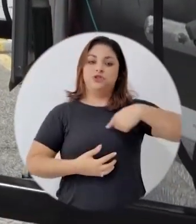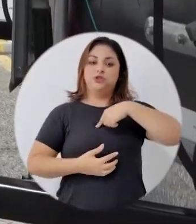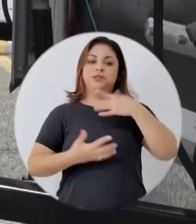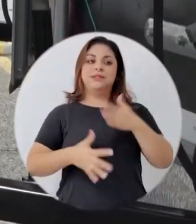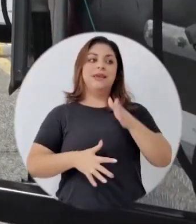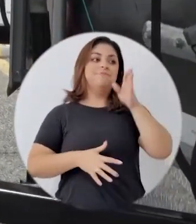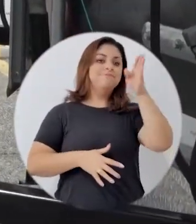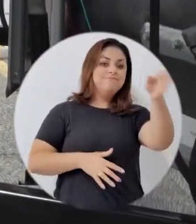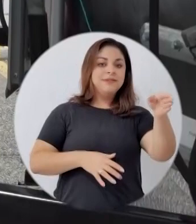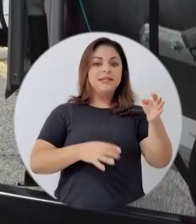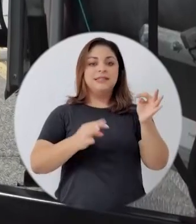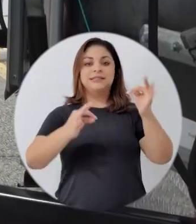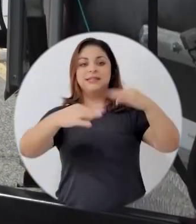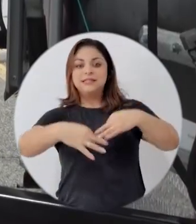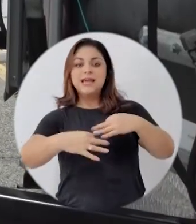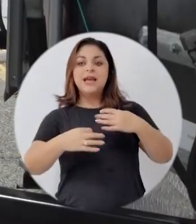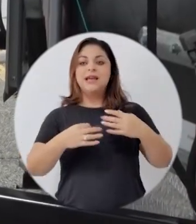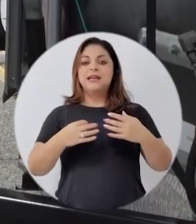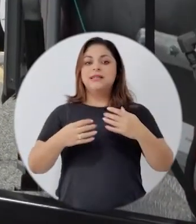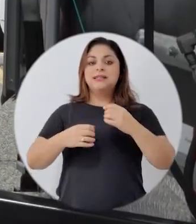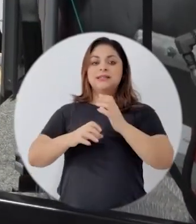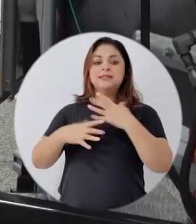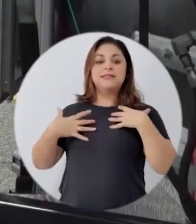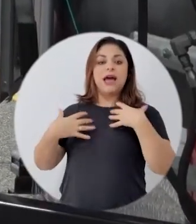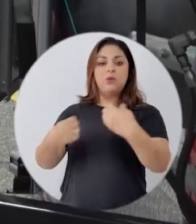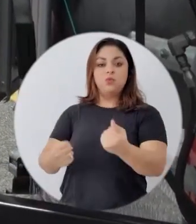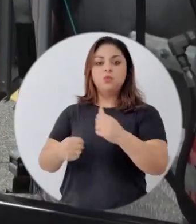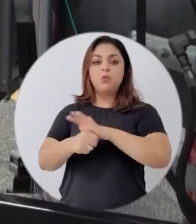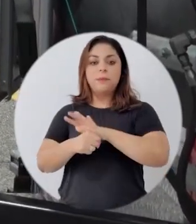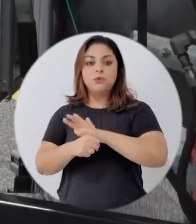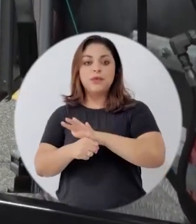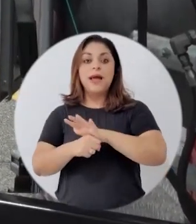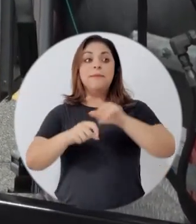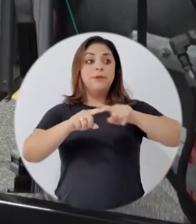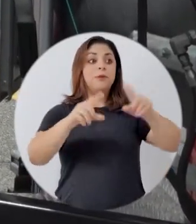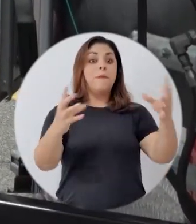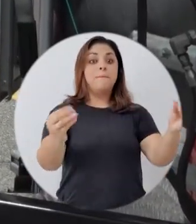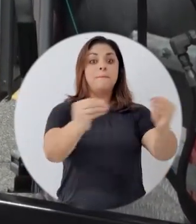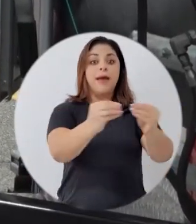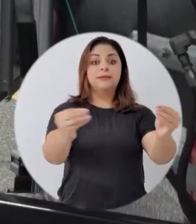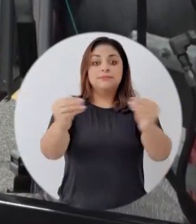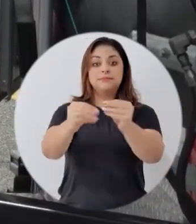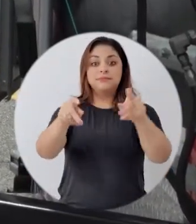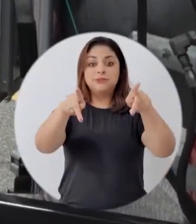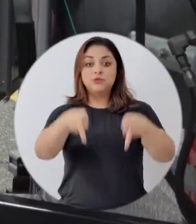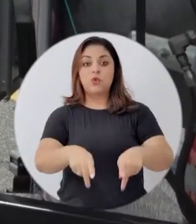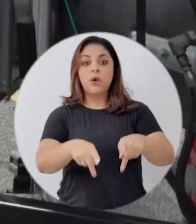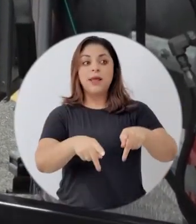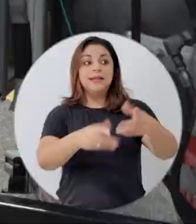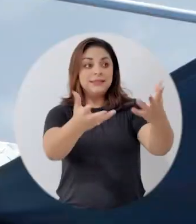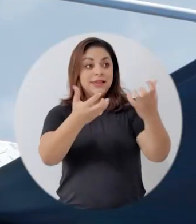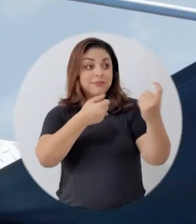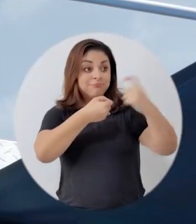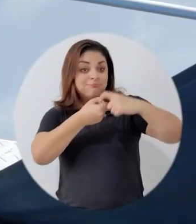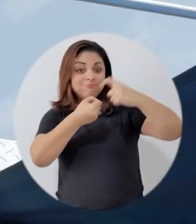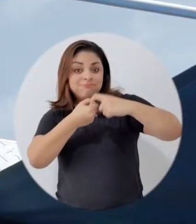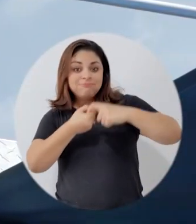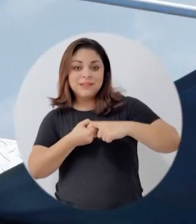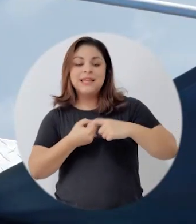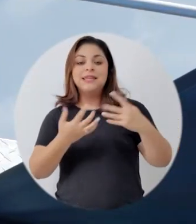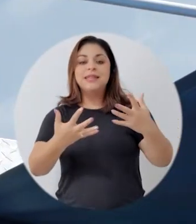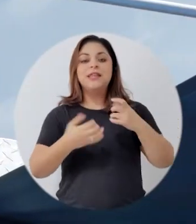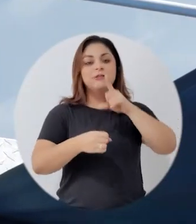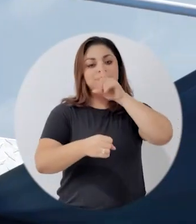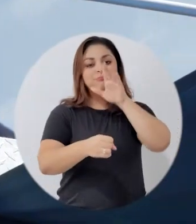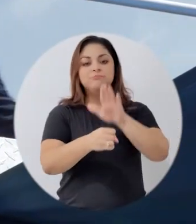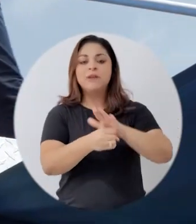menos o de talleres, pero se suma más gente que está interesada y que no sabíamos que realmente están comprometidas con